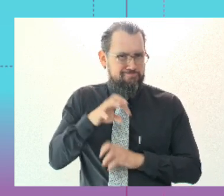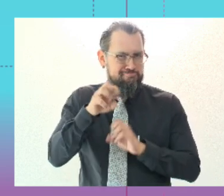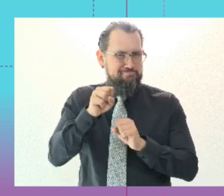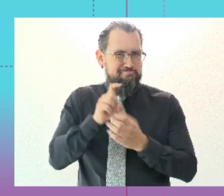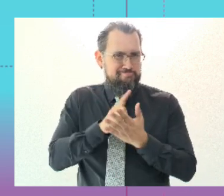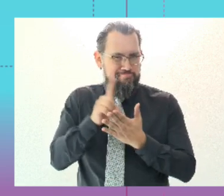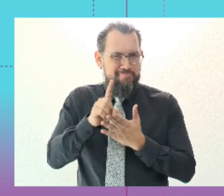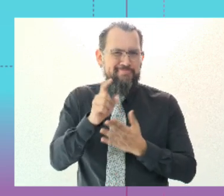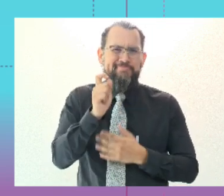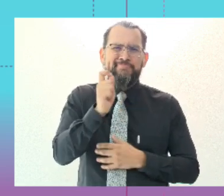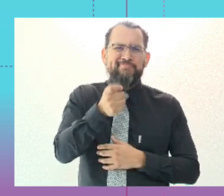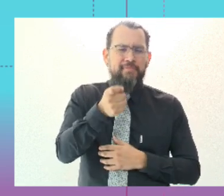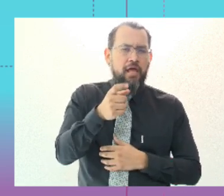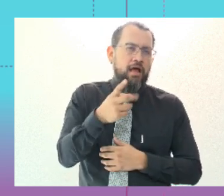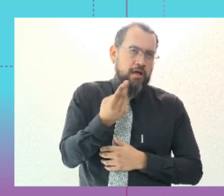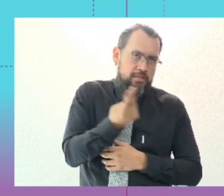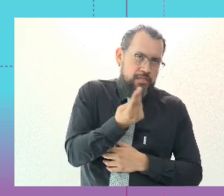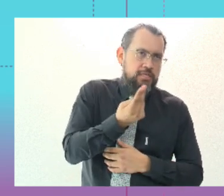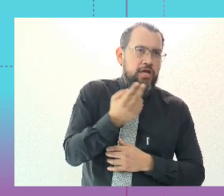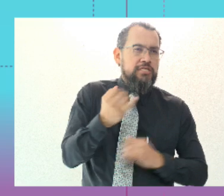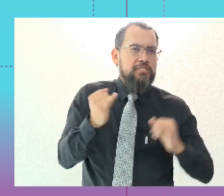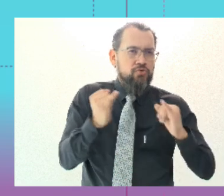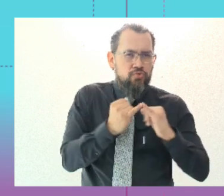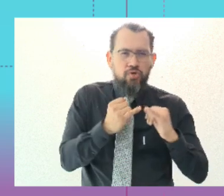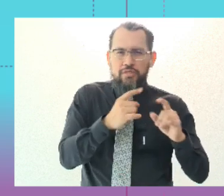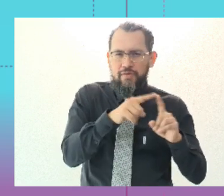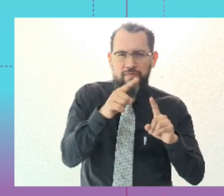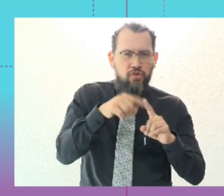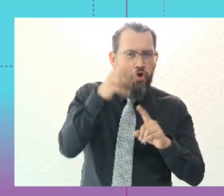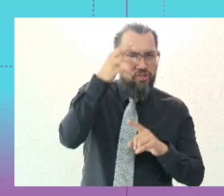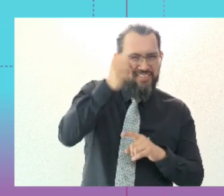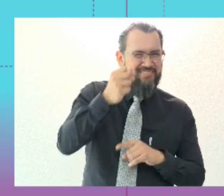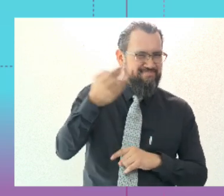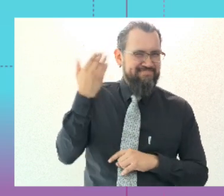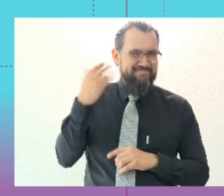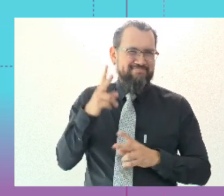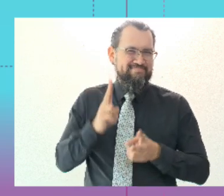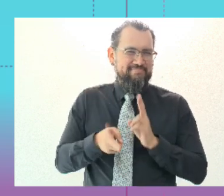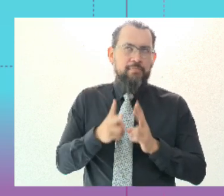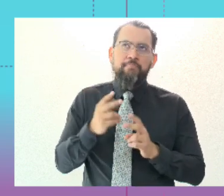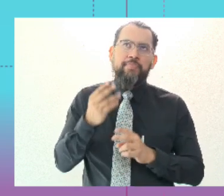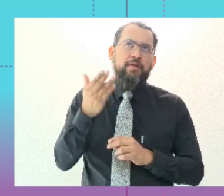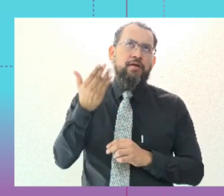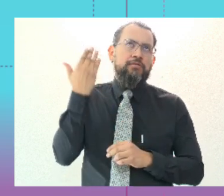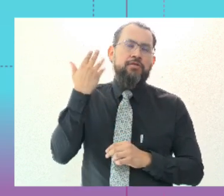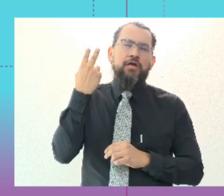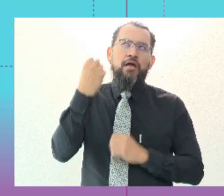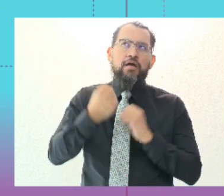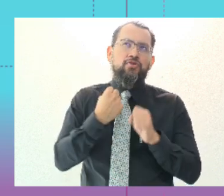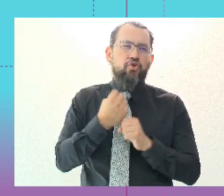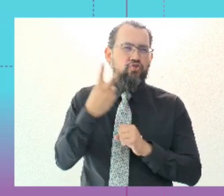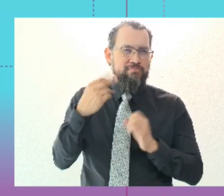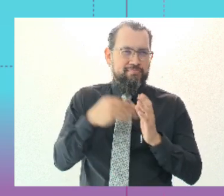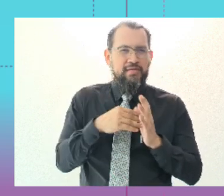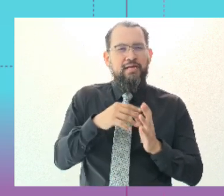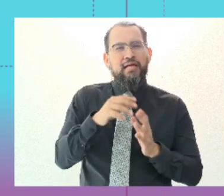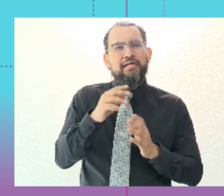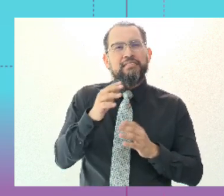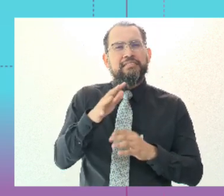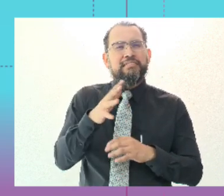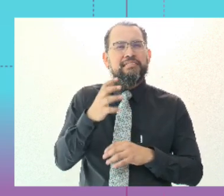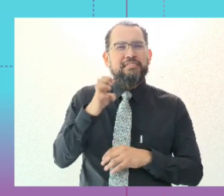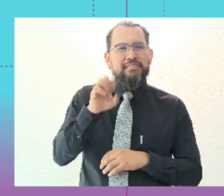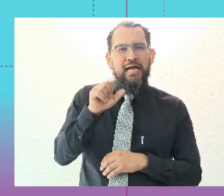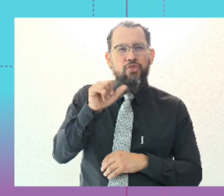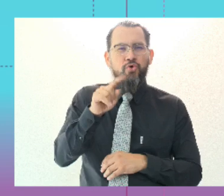de la existencia de estas instituciones, de estos conceptos, retomamos lo que platicábamos en los años 2000, ¿no? El Estado de Derecho, la certeza de